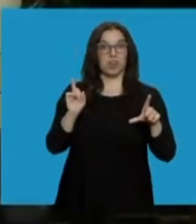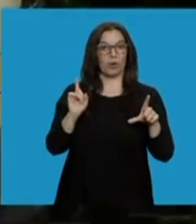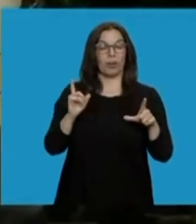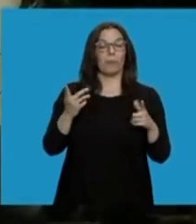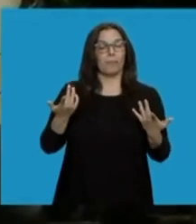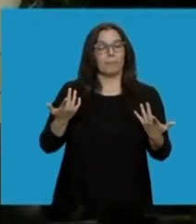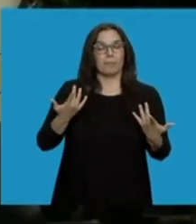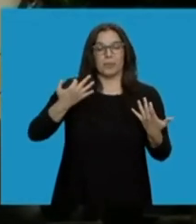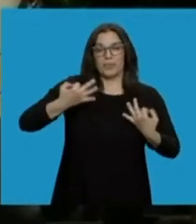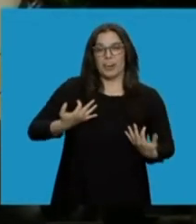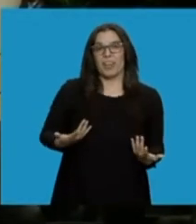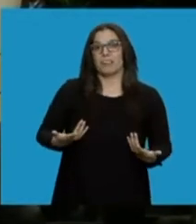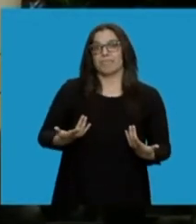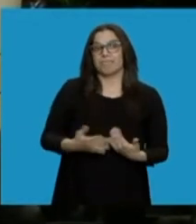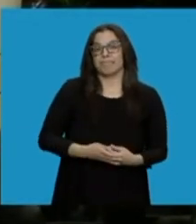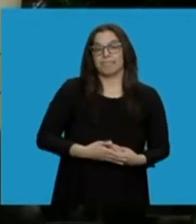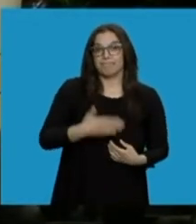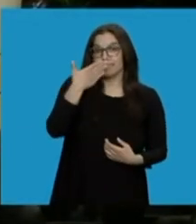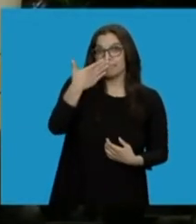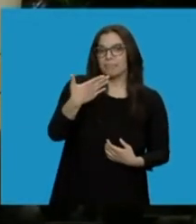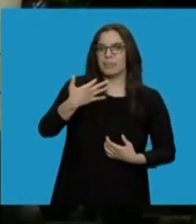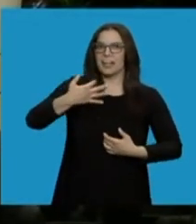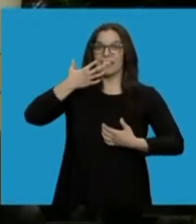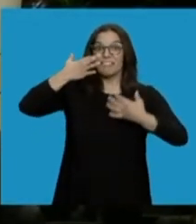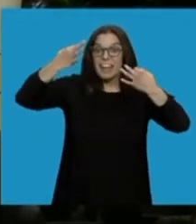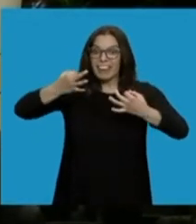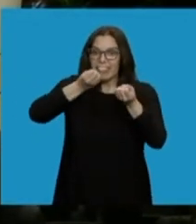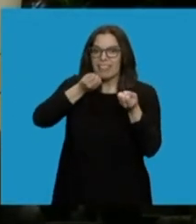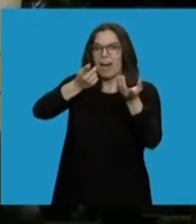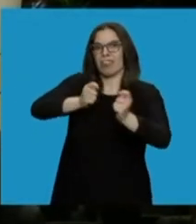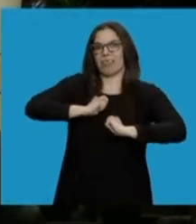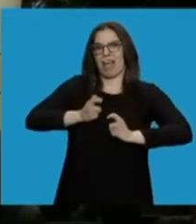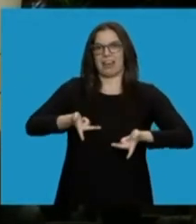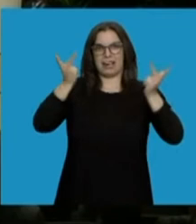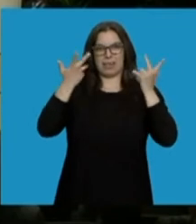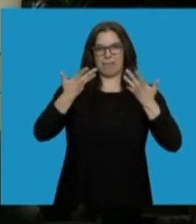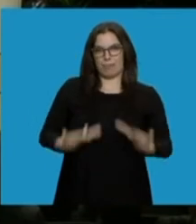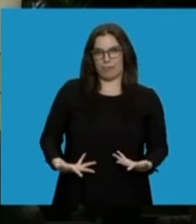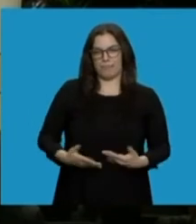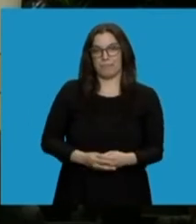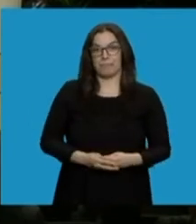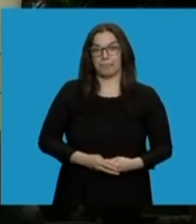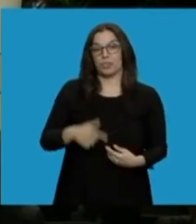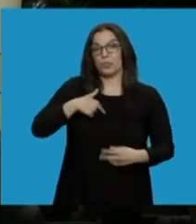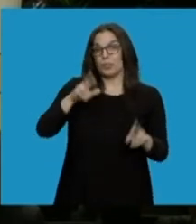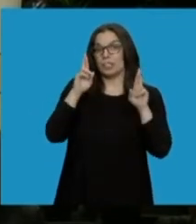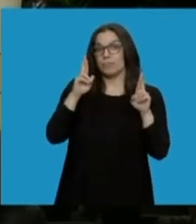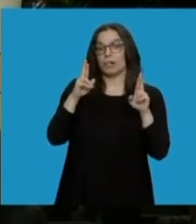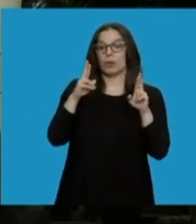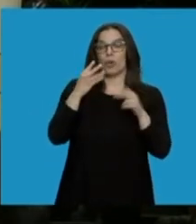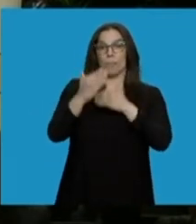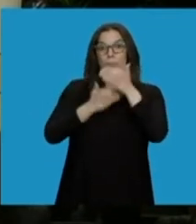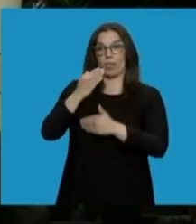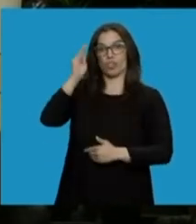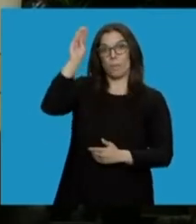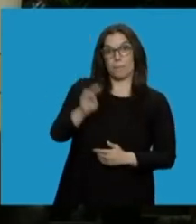verdad, la verdad nos hace libres. Y yo espero que el proceso de beatificación